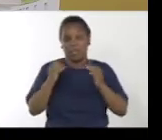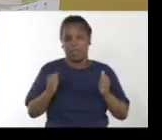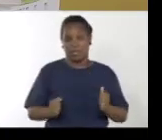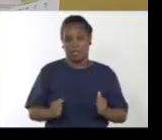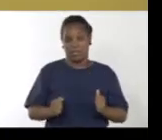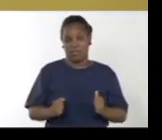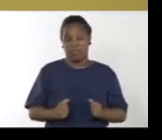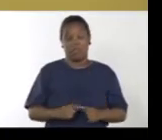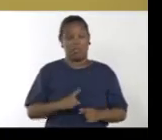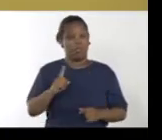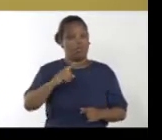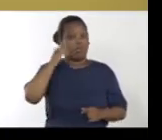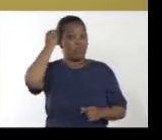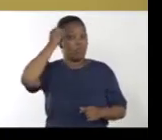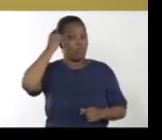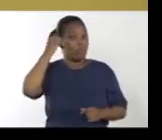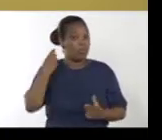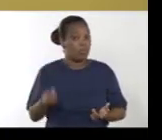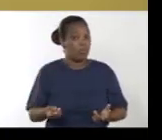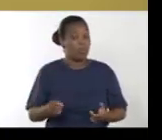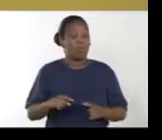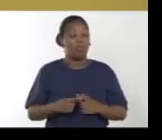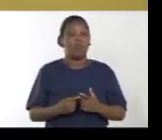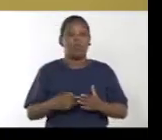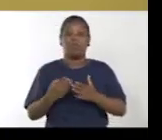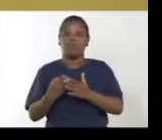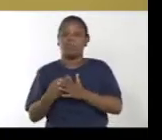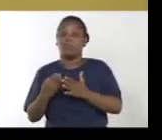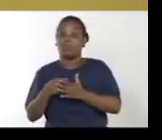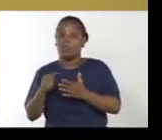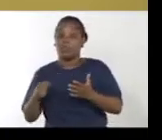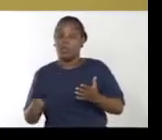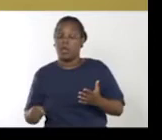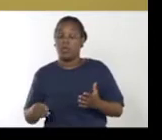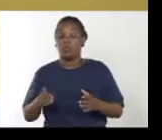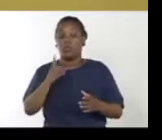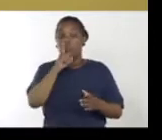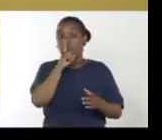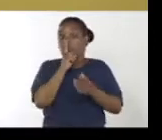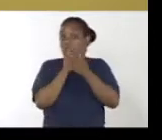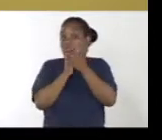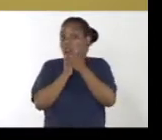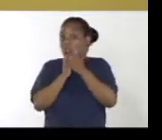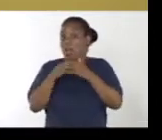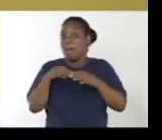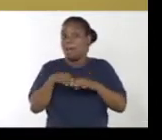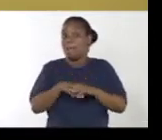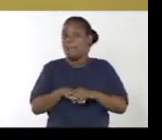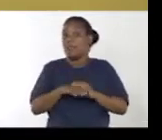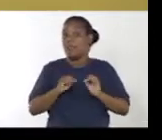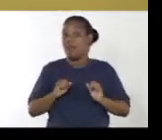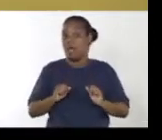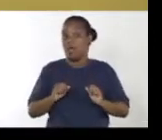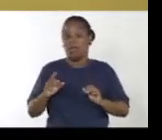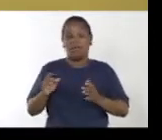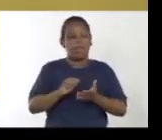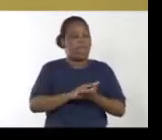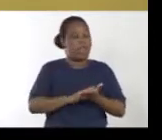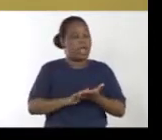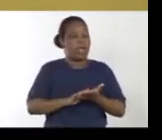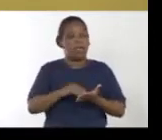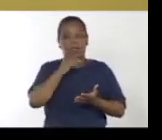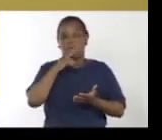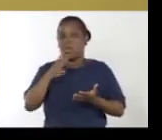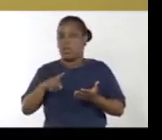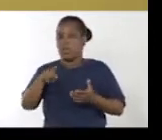casa. Y no se preocupen, porque los diarios son textos confidenciales. Nadie podrá